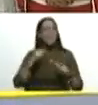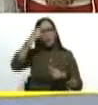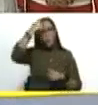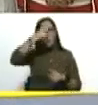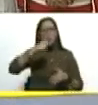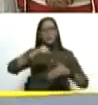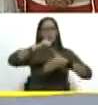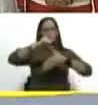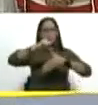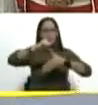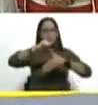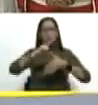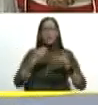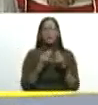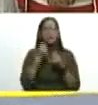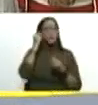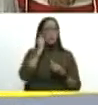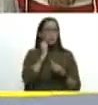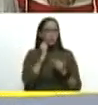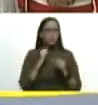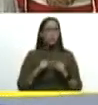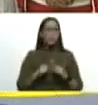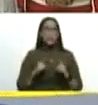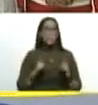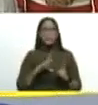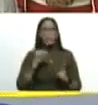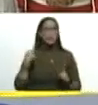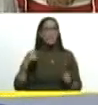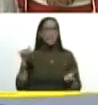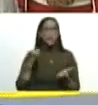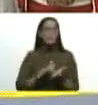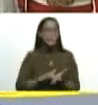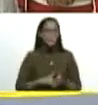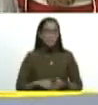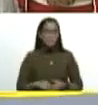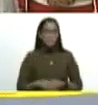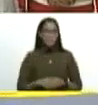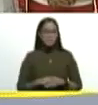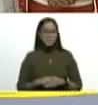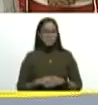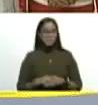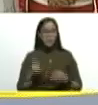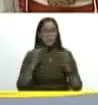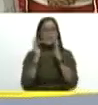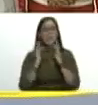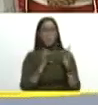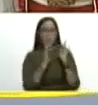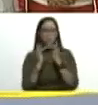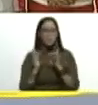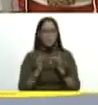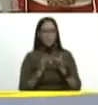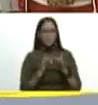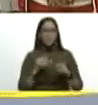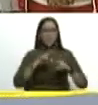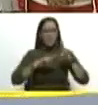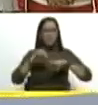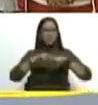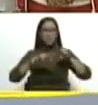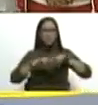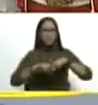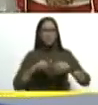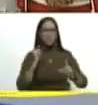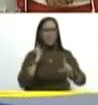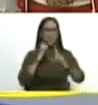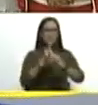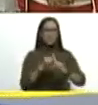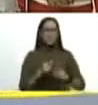Sucre. Pero no tenía WhatsApp, pero mantenía el contacto y la conducción y la dirección de